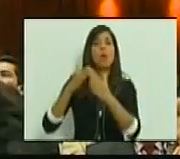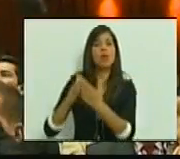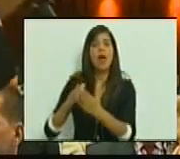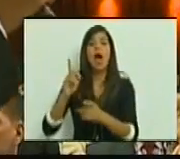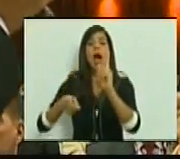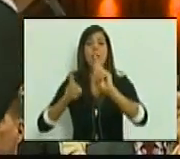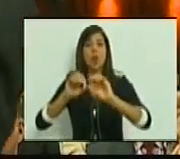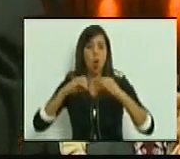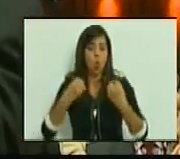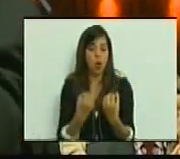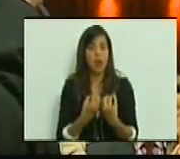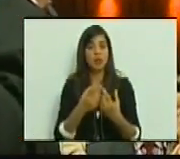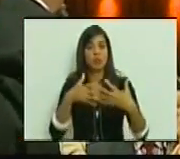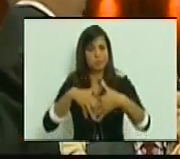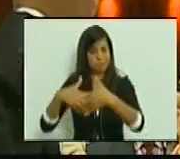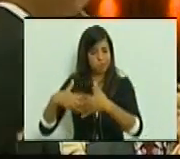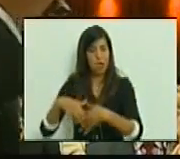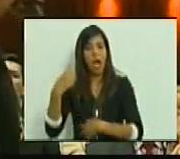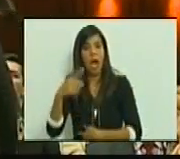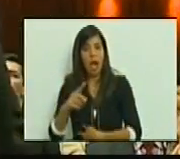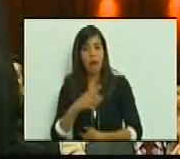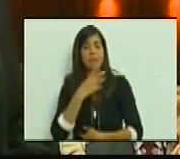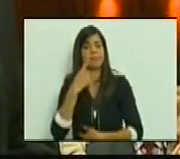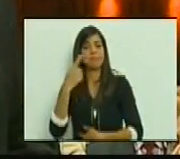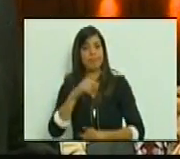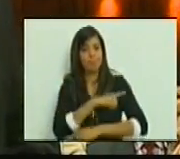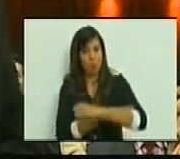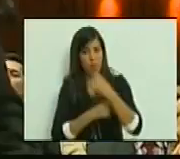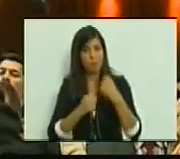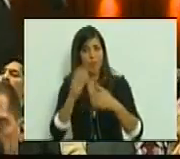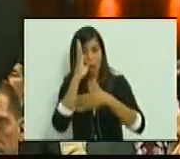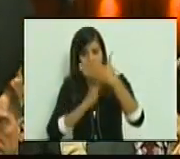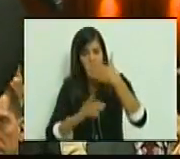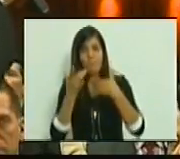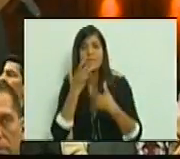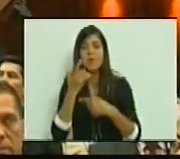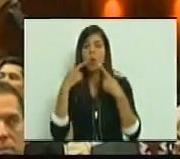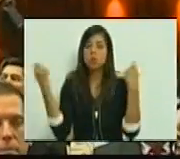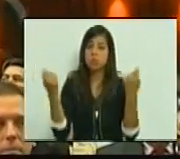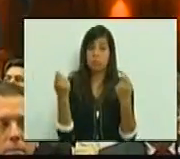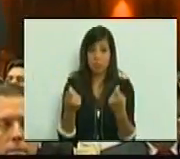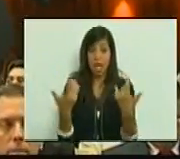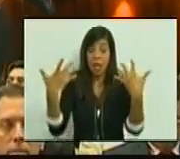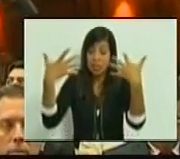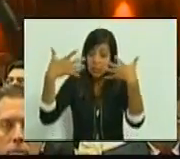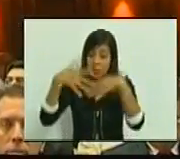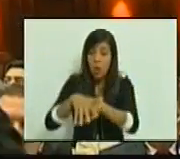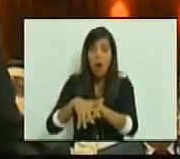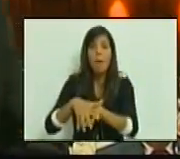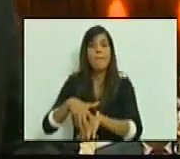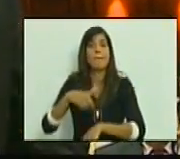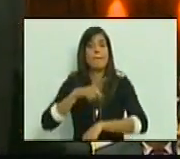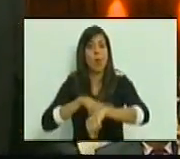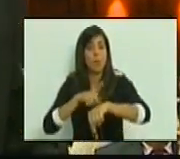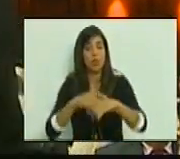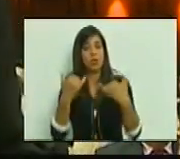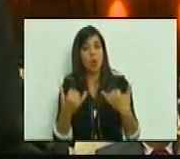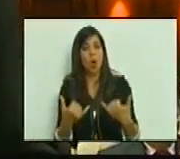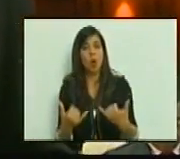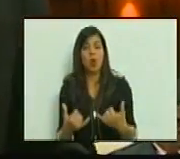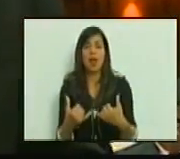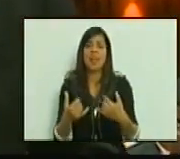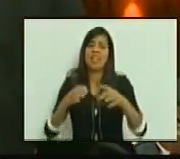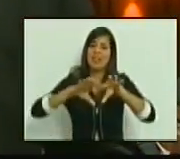las organizaciones productivas del poder popular. Integrar toda esa fuerza que en este momento se encuentra